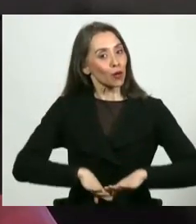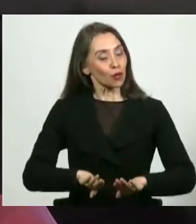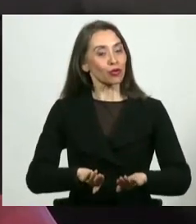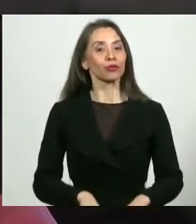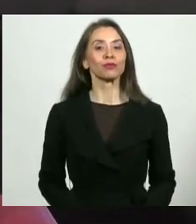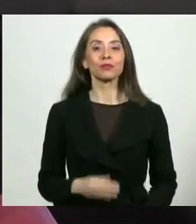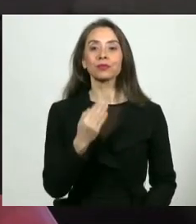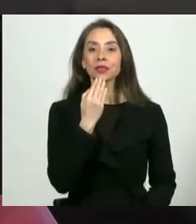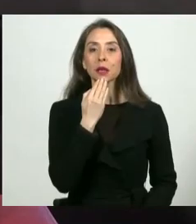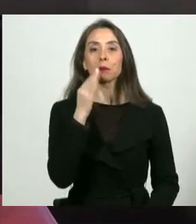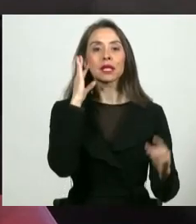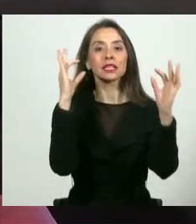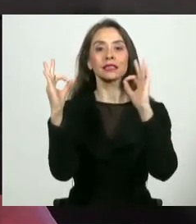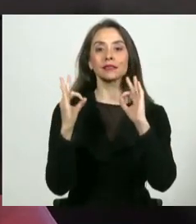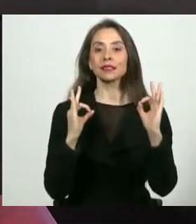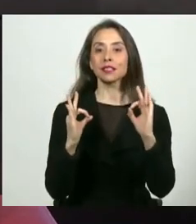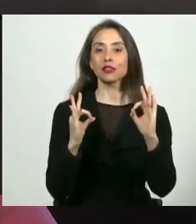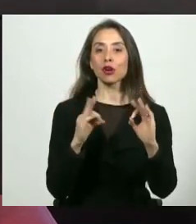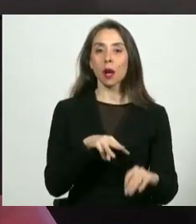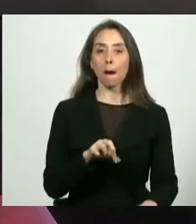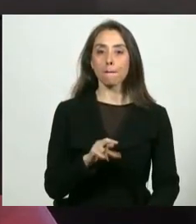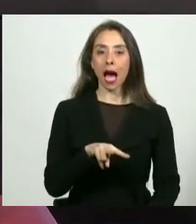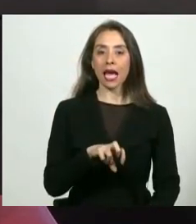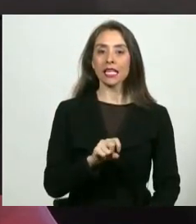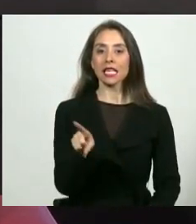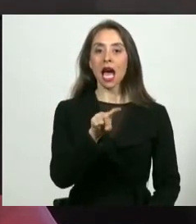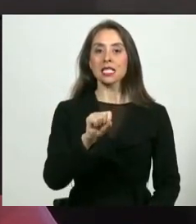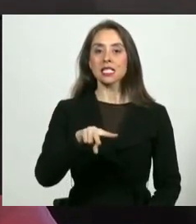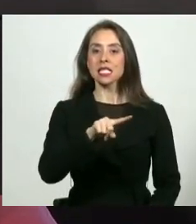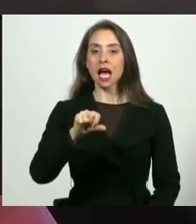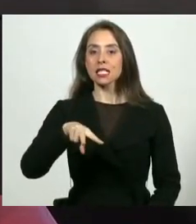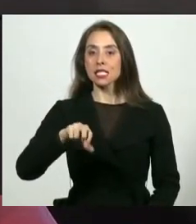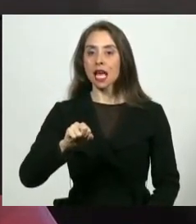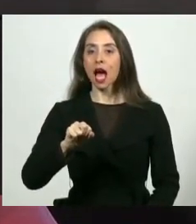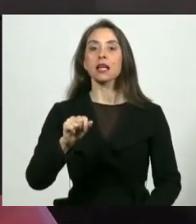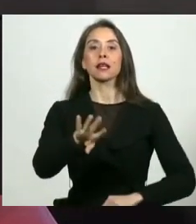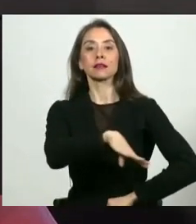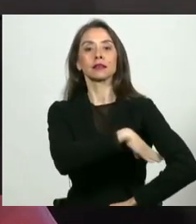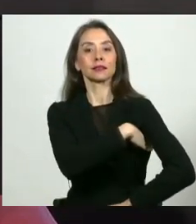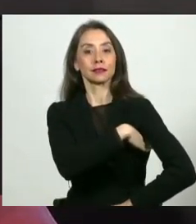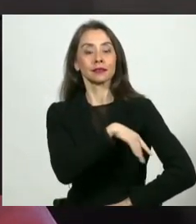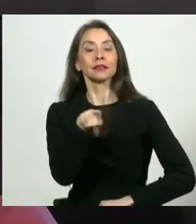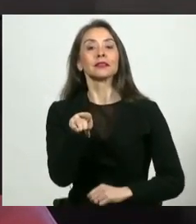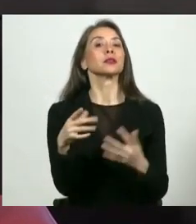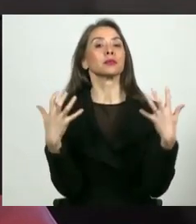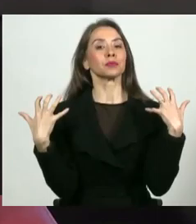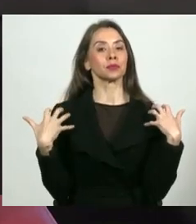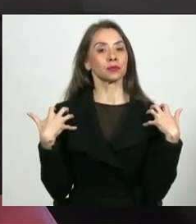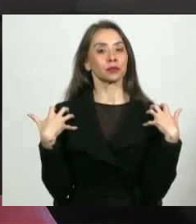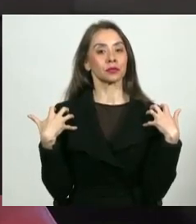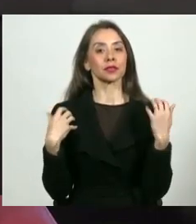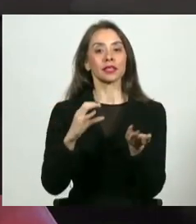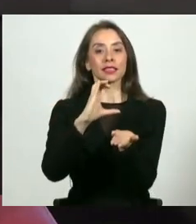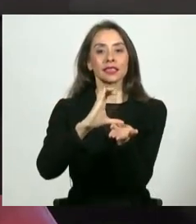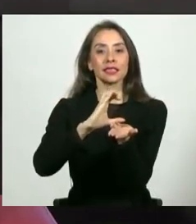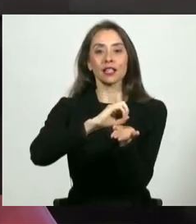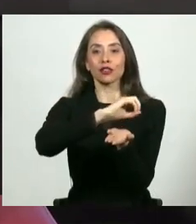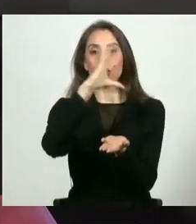También la señora Marina Sanzana, trabajadora social, encargada del Centro